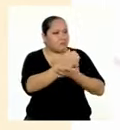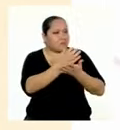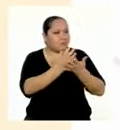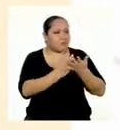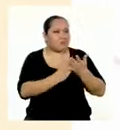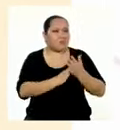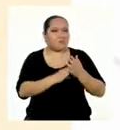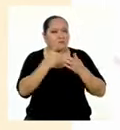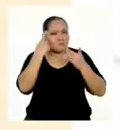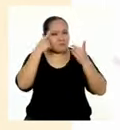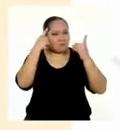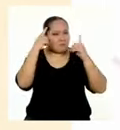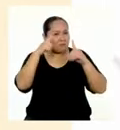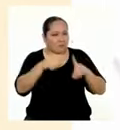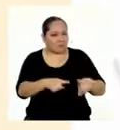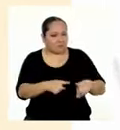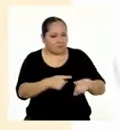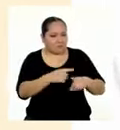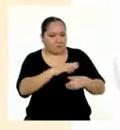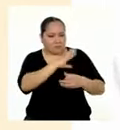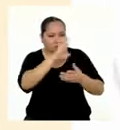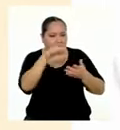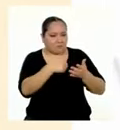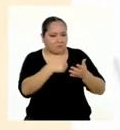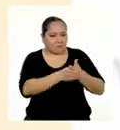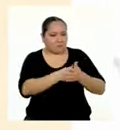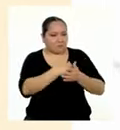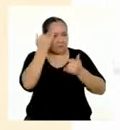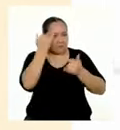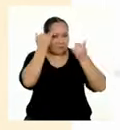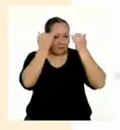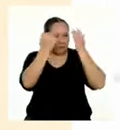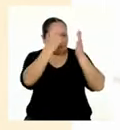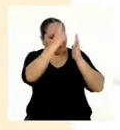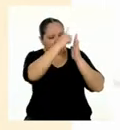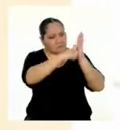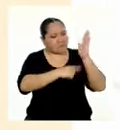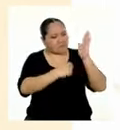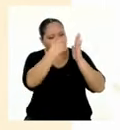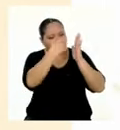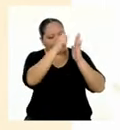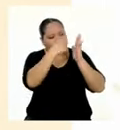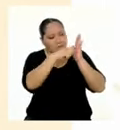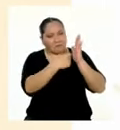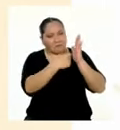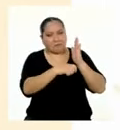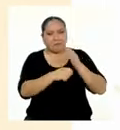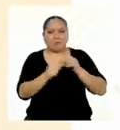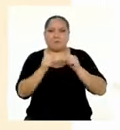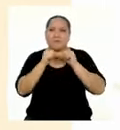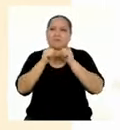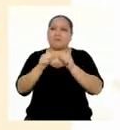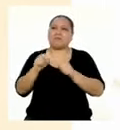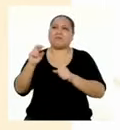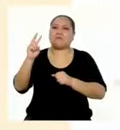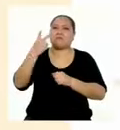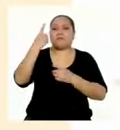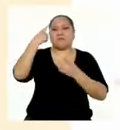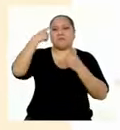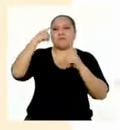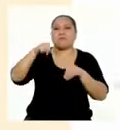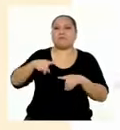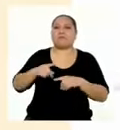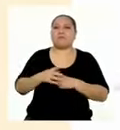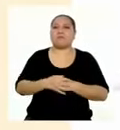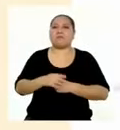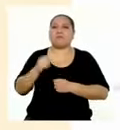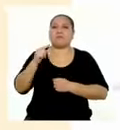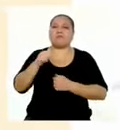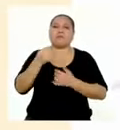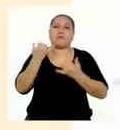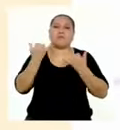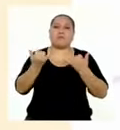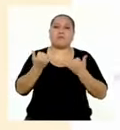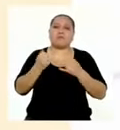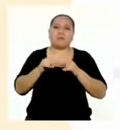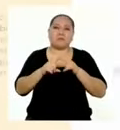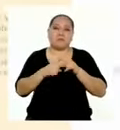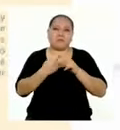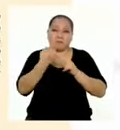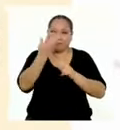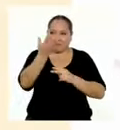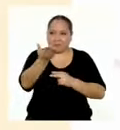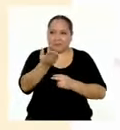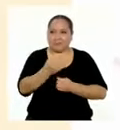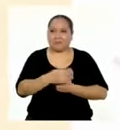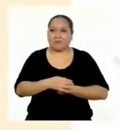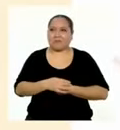versión. Cumple con todos los criterios de revisión. Sigamos con el segundo acuerdo. Esta vez